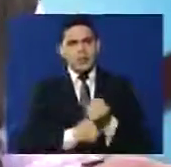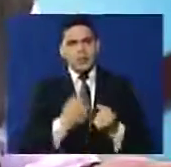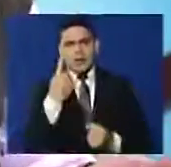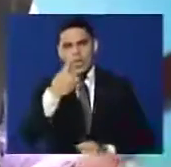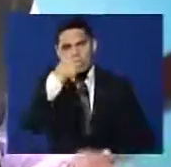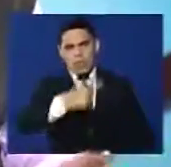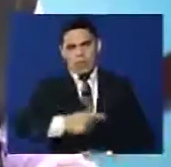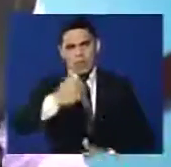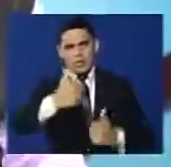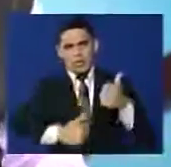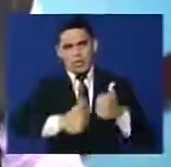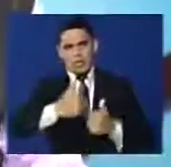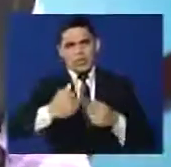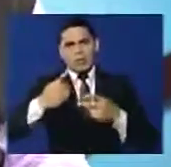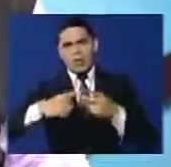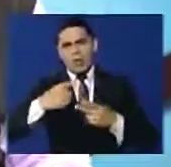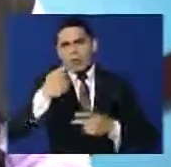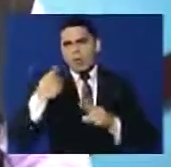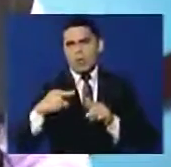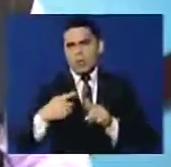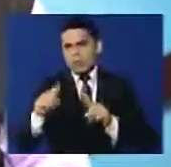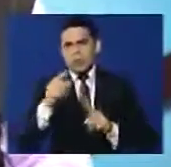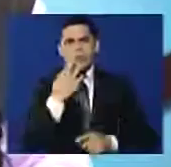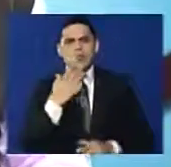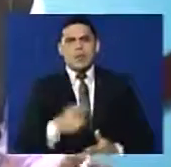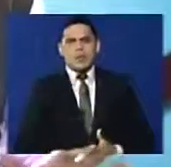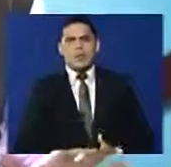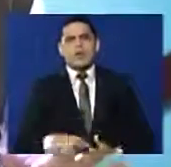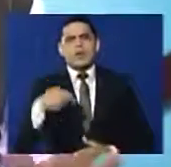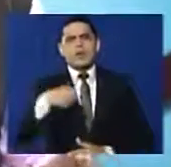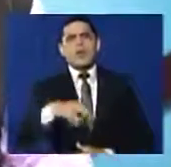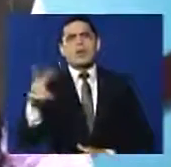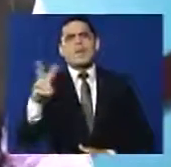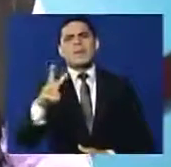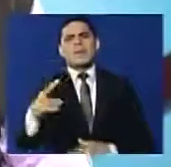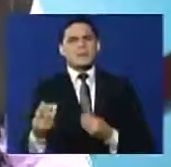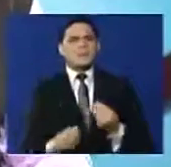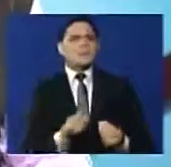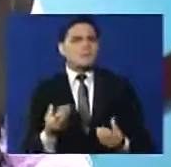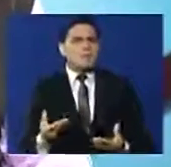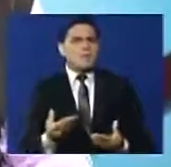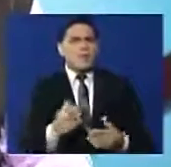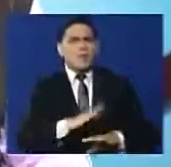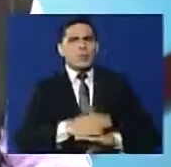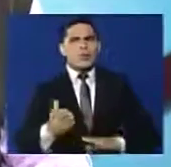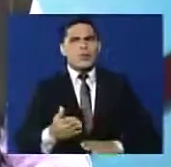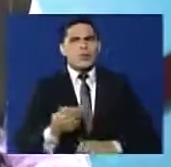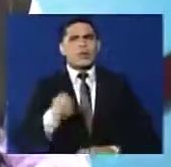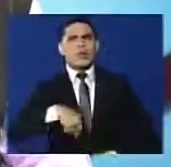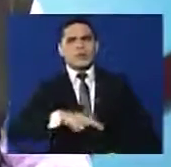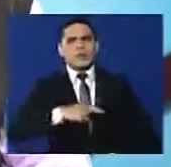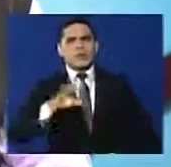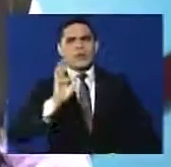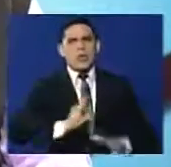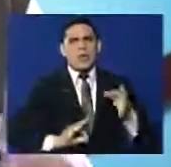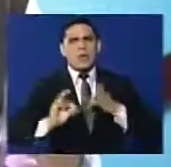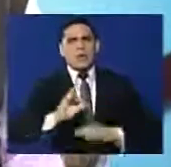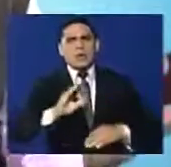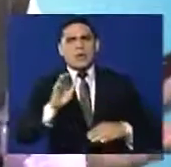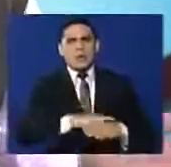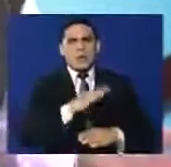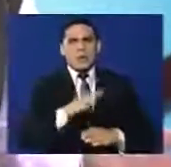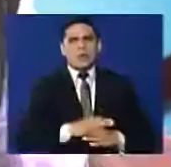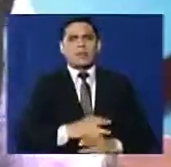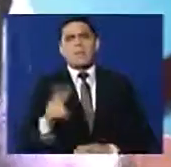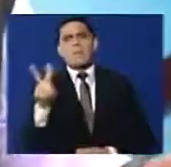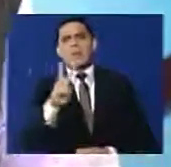otro candidato, yo creo que en Venezuela obedece en principio a que nos afecta lo que sucede en el país. Algunos